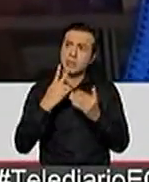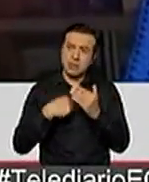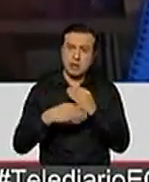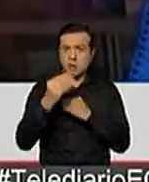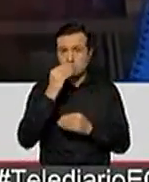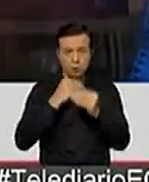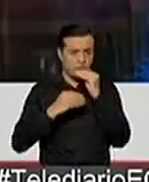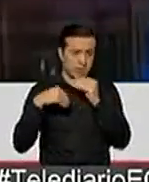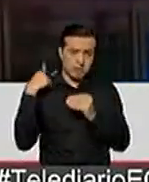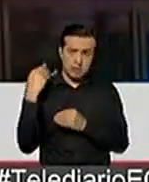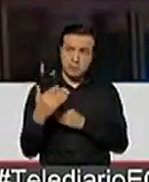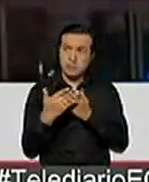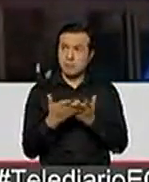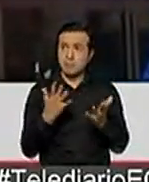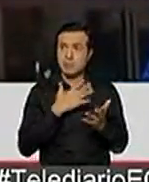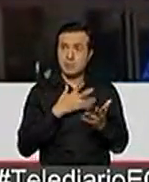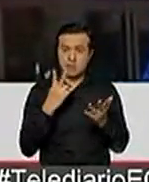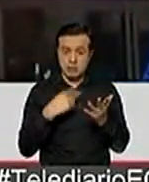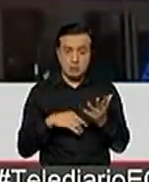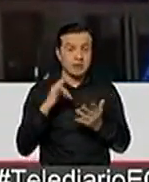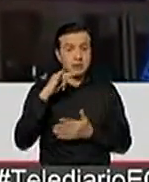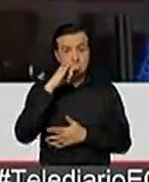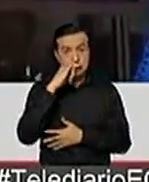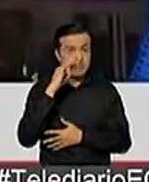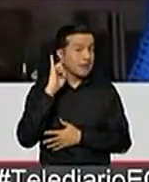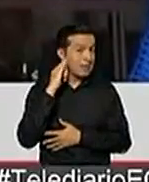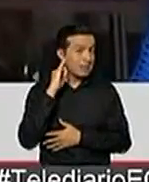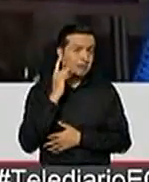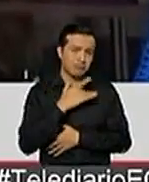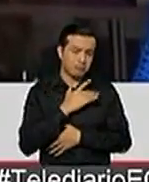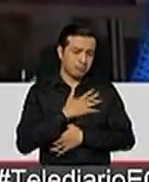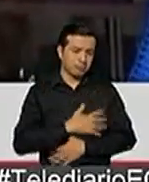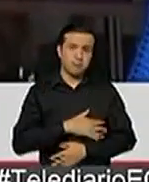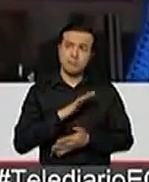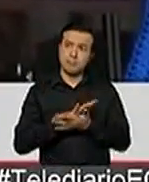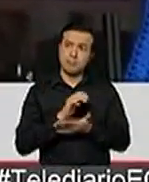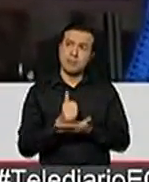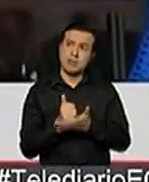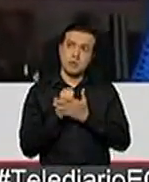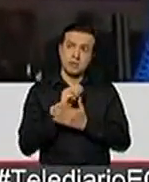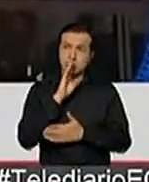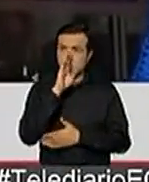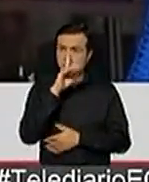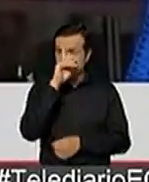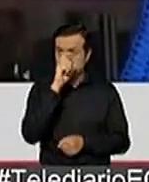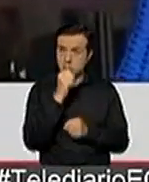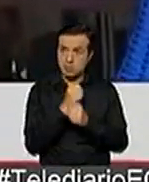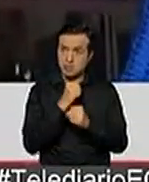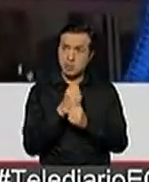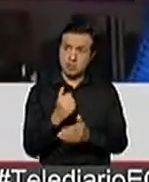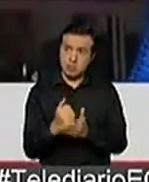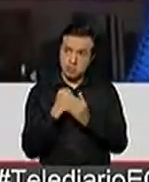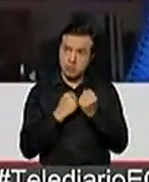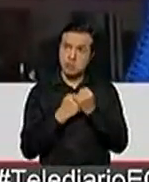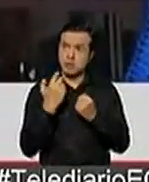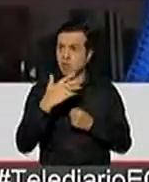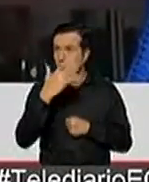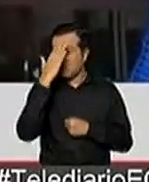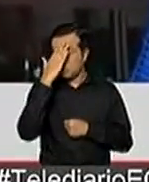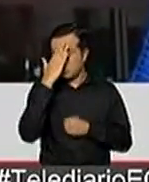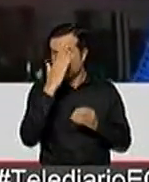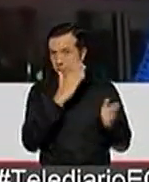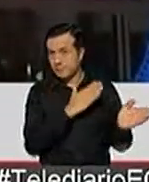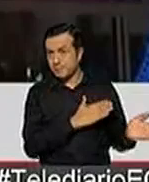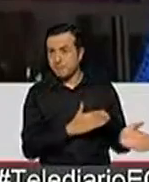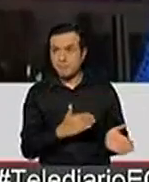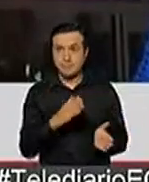diario, entonces mis hijas son unas niñas tranquilas y me ayudan cuando me toca trabajar, saben hacer el trabajo